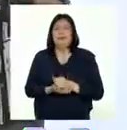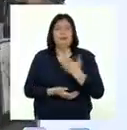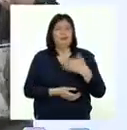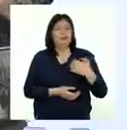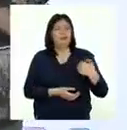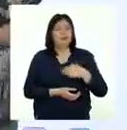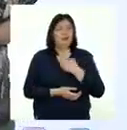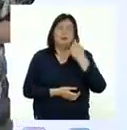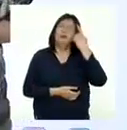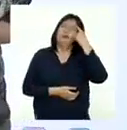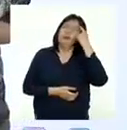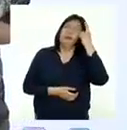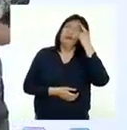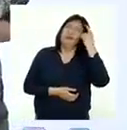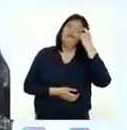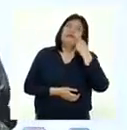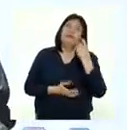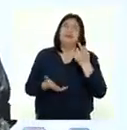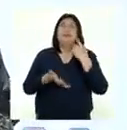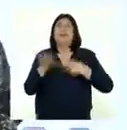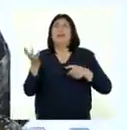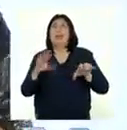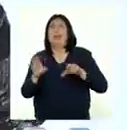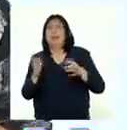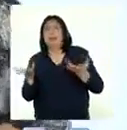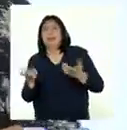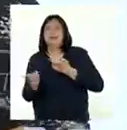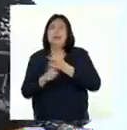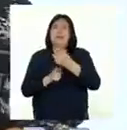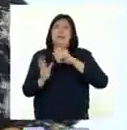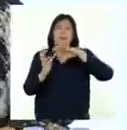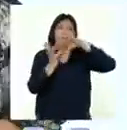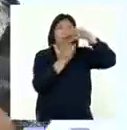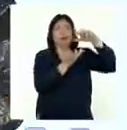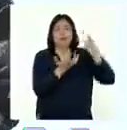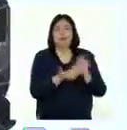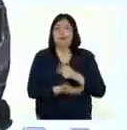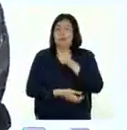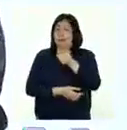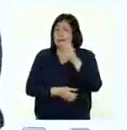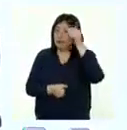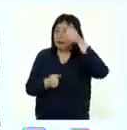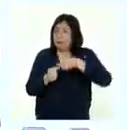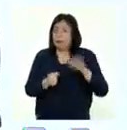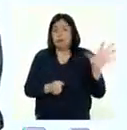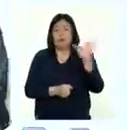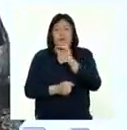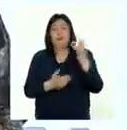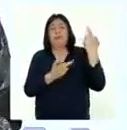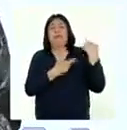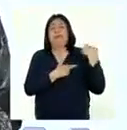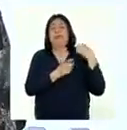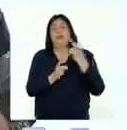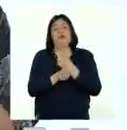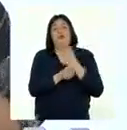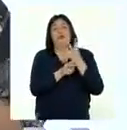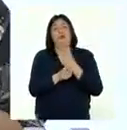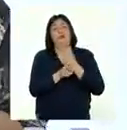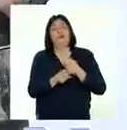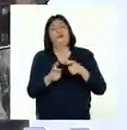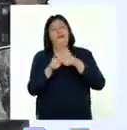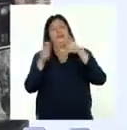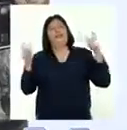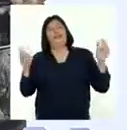en la que nos cuestionamos y reflexionamos sobre qué acciones dañan a nuestro planeta. Recuerda que todos somos responsables de cuidar nuestro